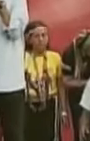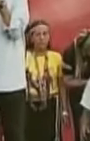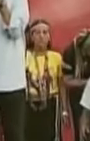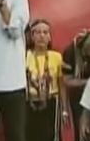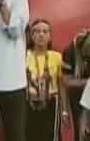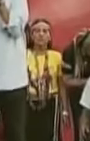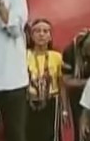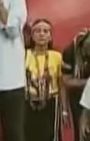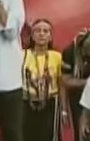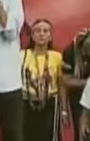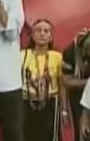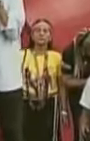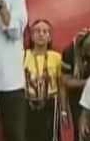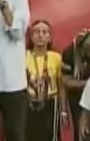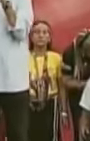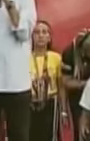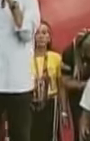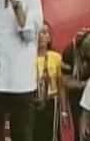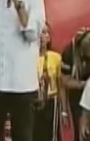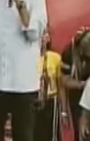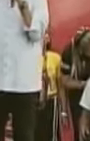Toda mi juventud primera